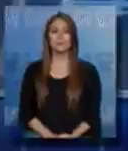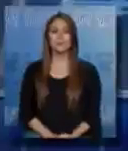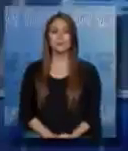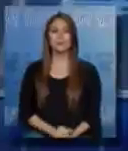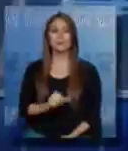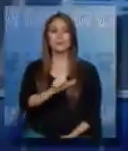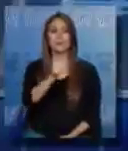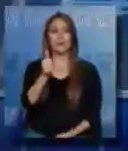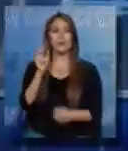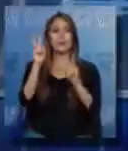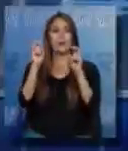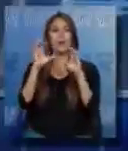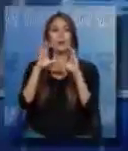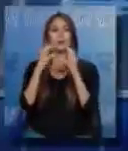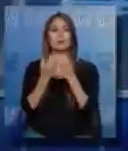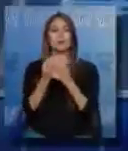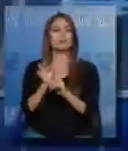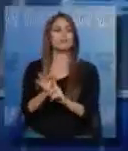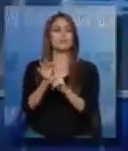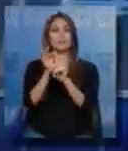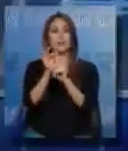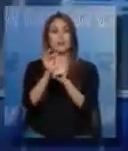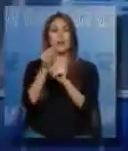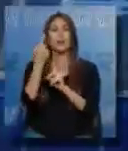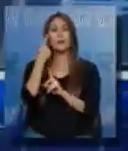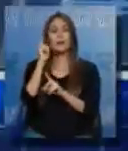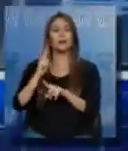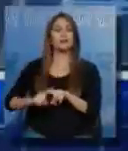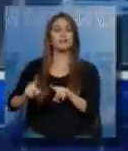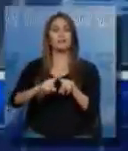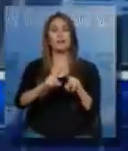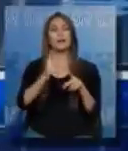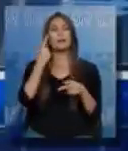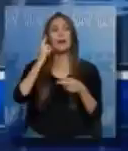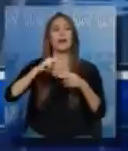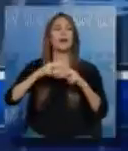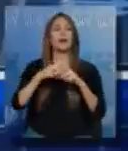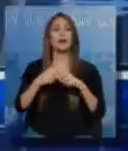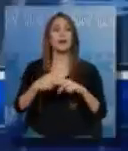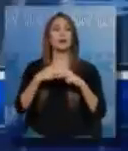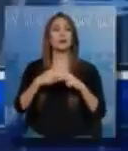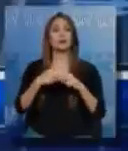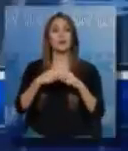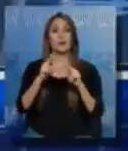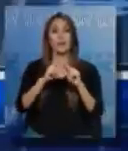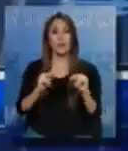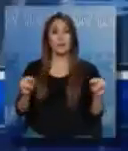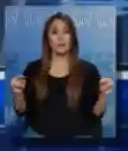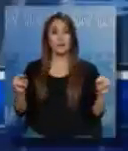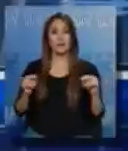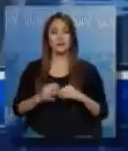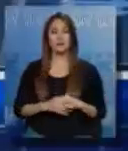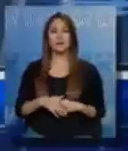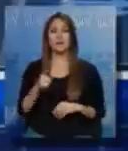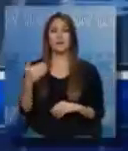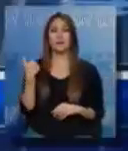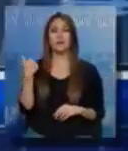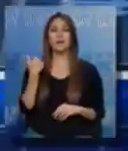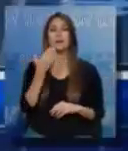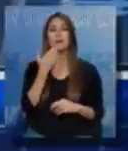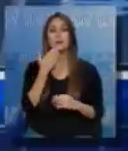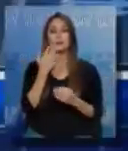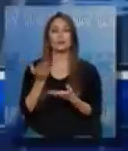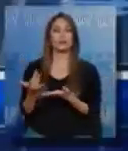Por otra parte, la Comisión Especializada Permanente de Biodiversidad y Recursos Naturales de la Asamblea Nacional llevará a efecto un encuentro para